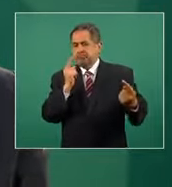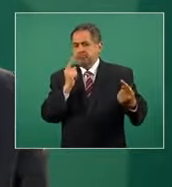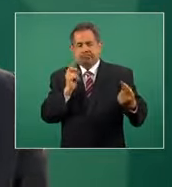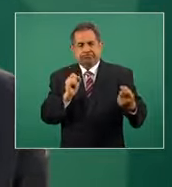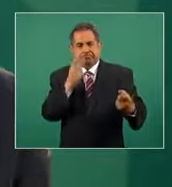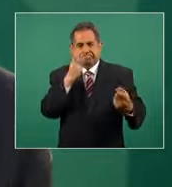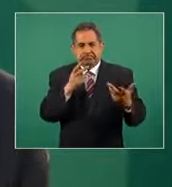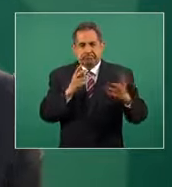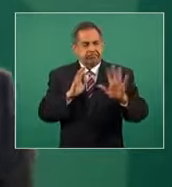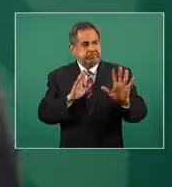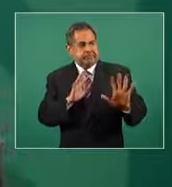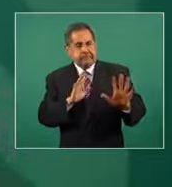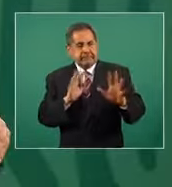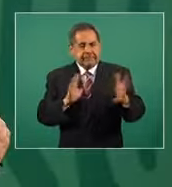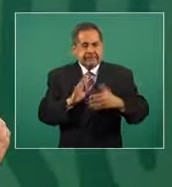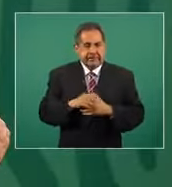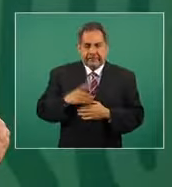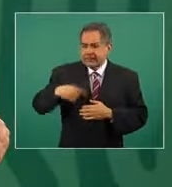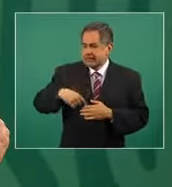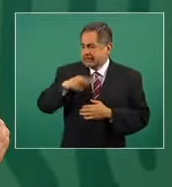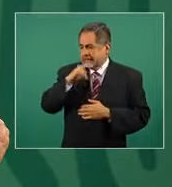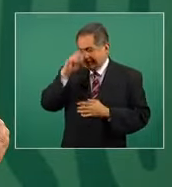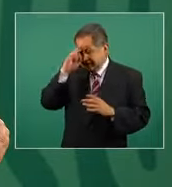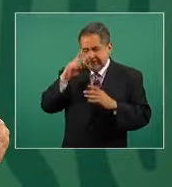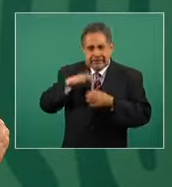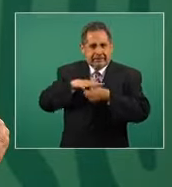todo tipo de presiones,